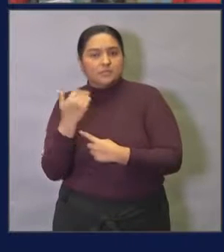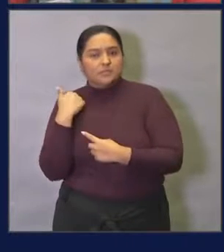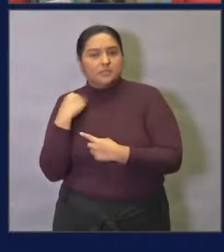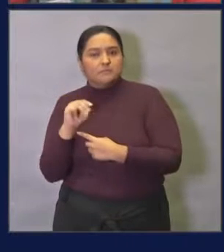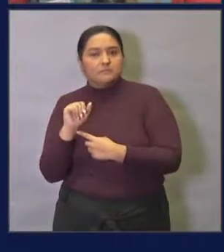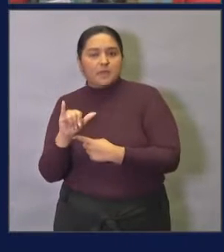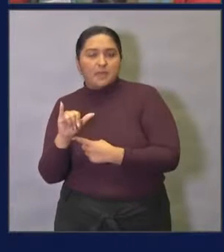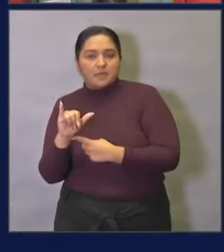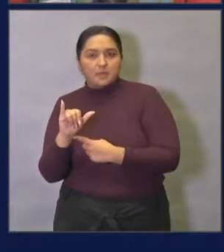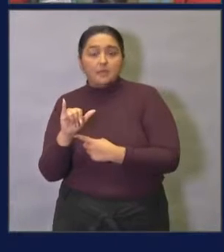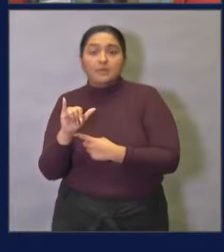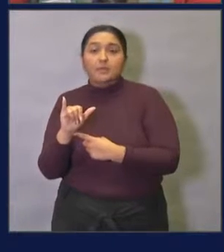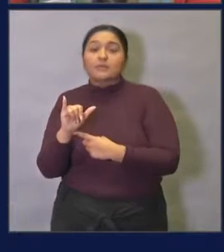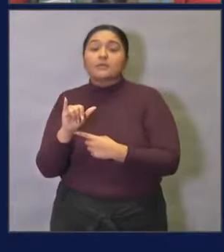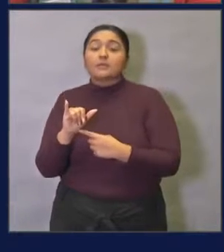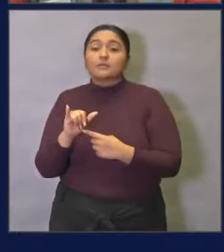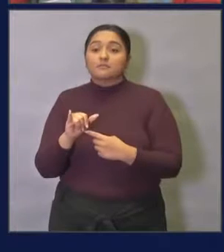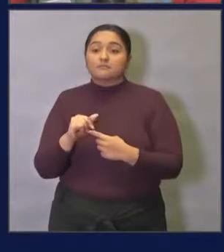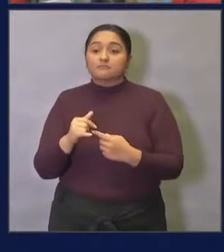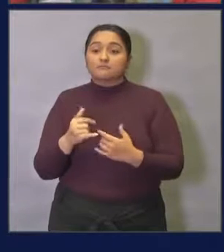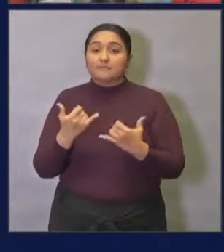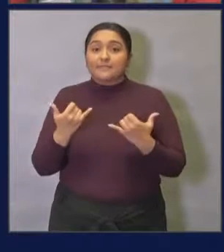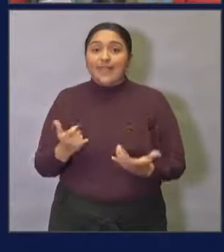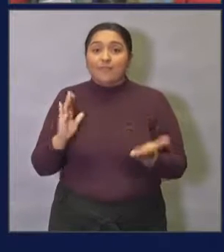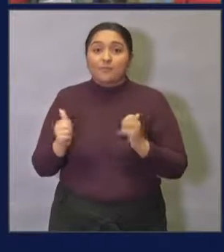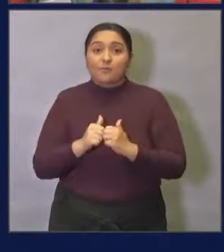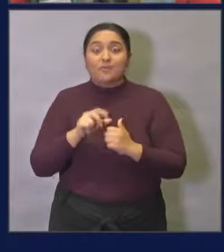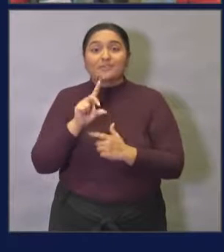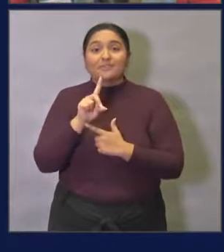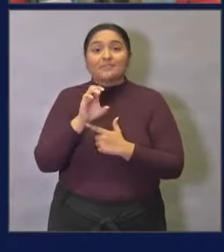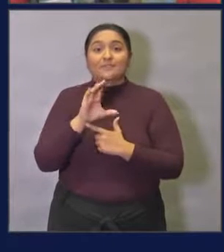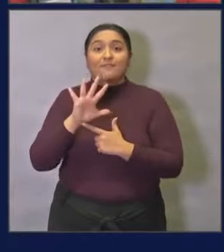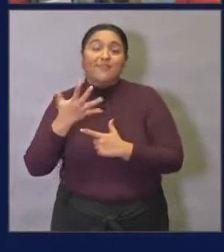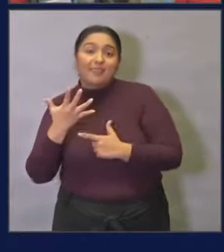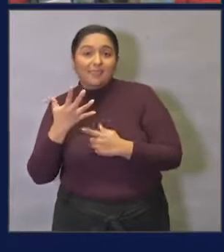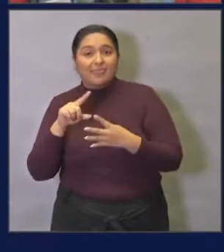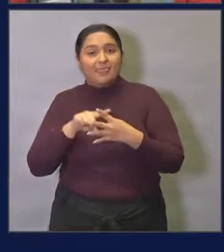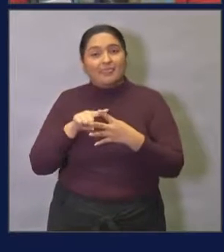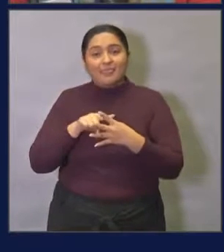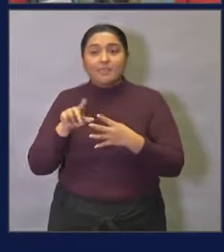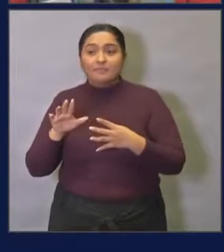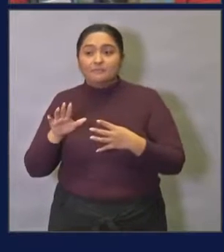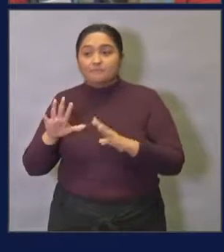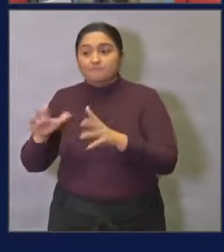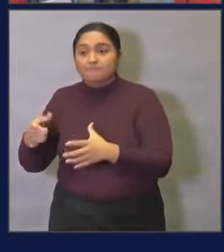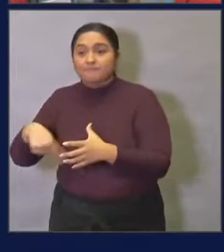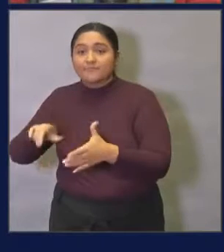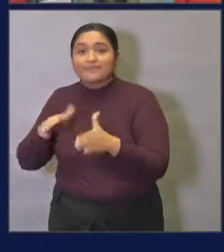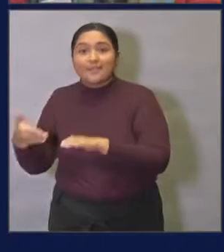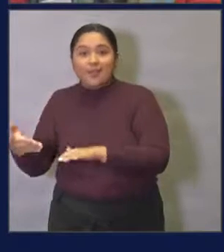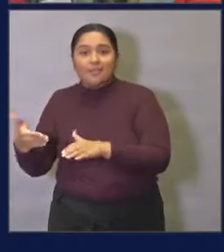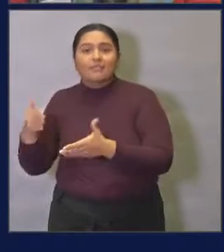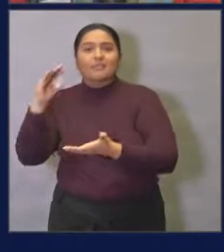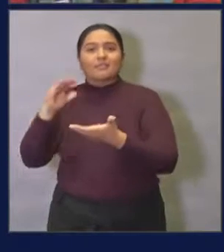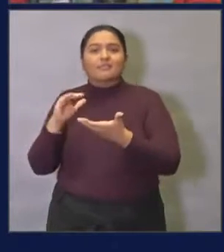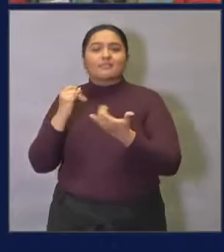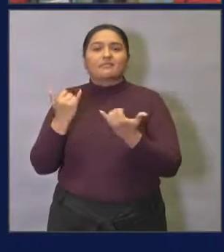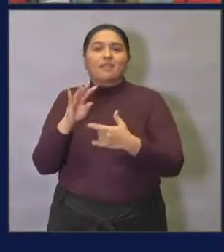periodo que finalizó al 5 de diciembre, las muertes semanales en estos centros aumentaron a